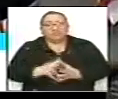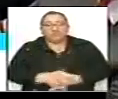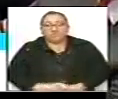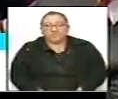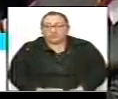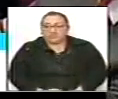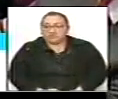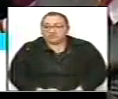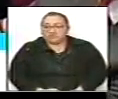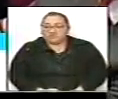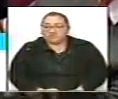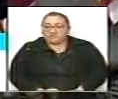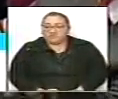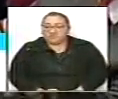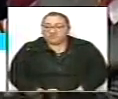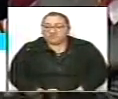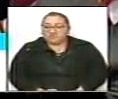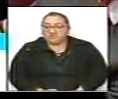sobre la égida o